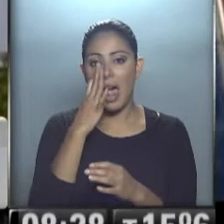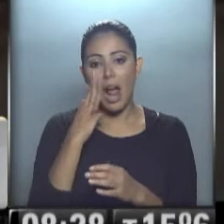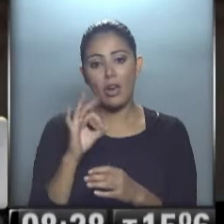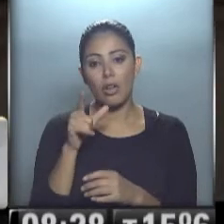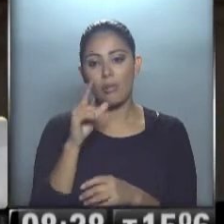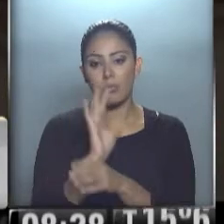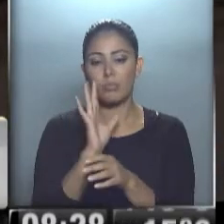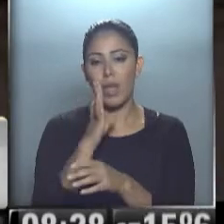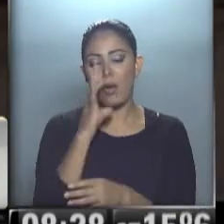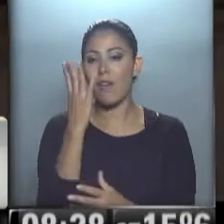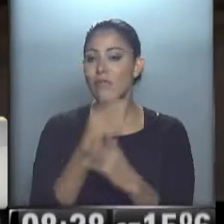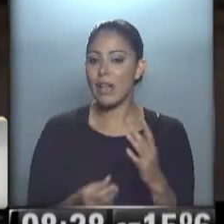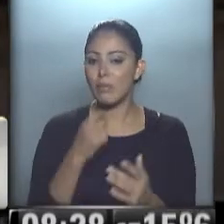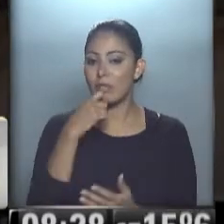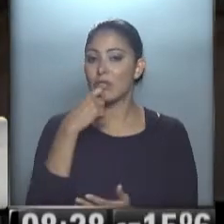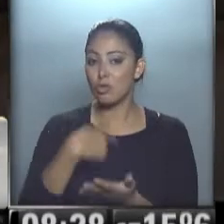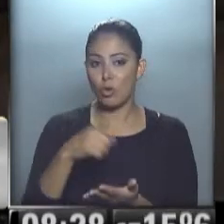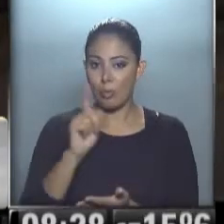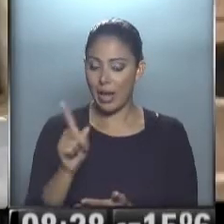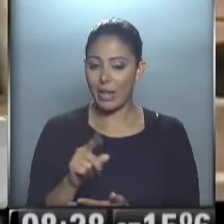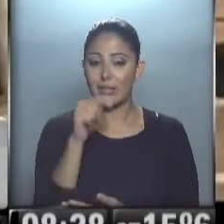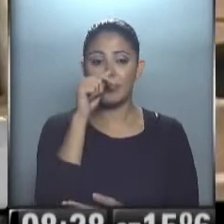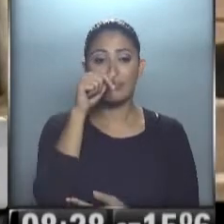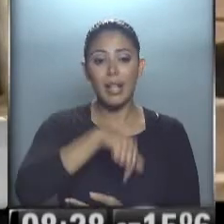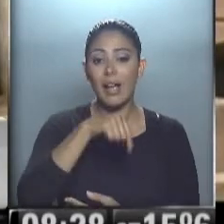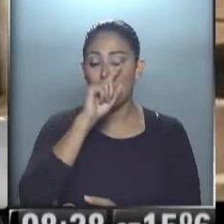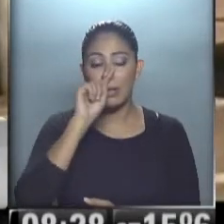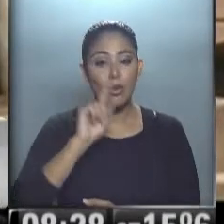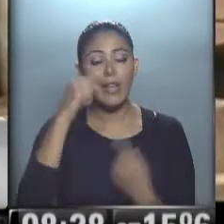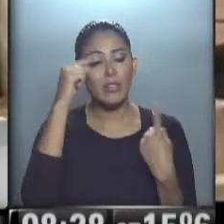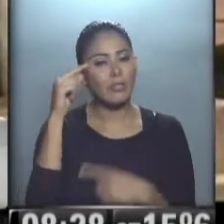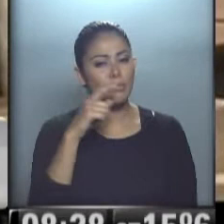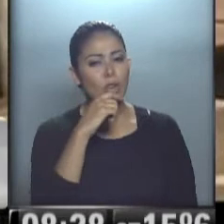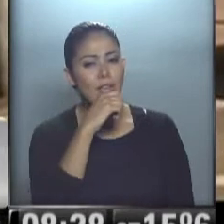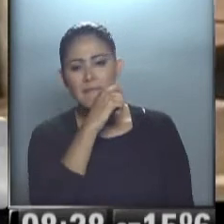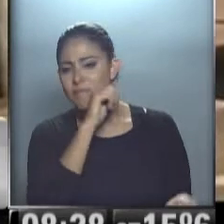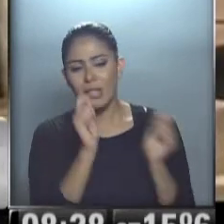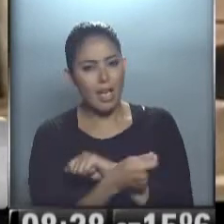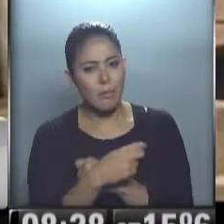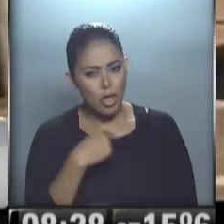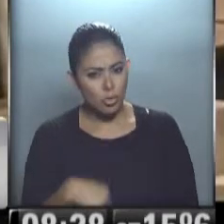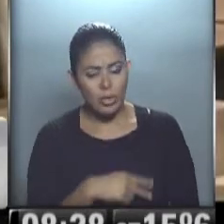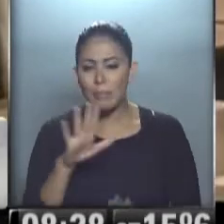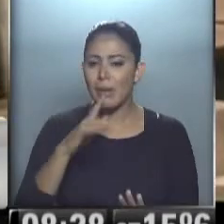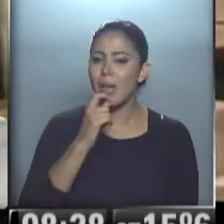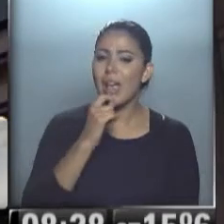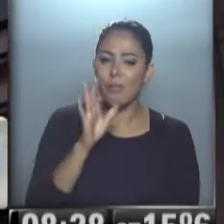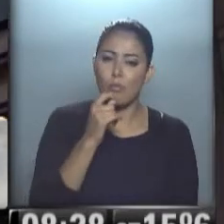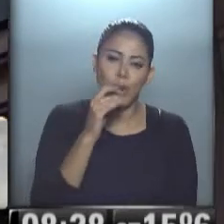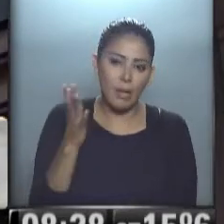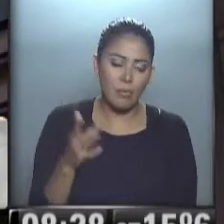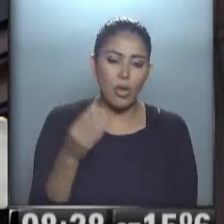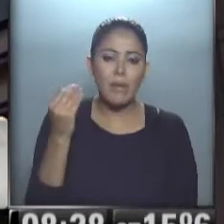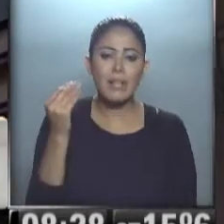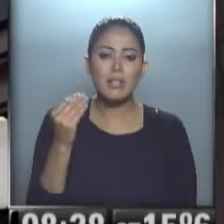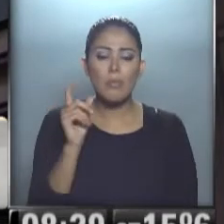tenés alguna irregularidad como un no pago en este caso ni siquiera está regular y el cambio de timón pero déjame darte un ejemplo por ejemplo qué ha pasado